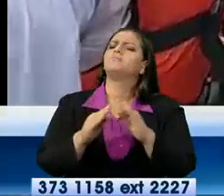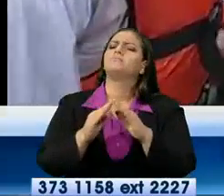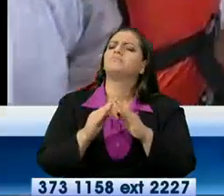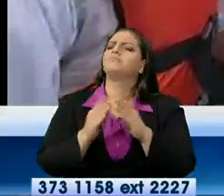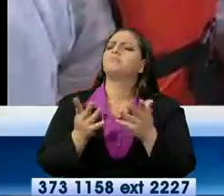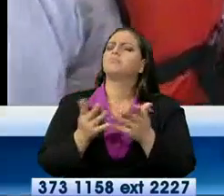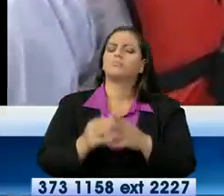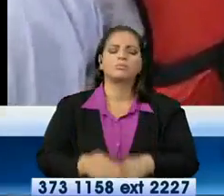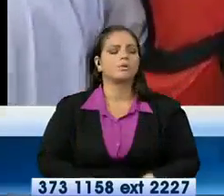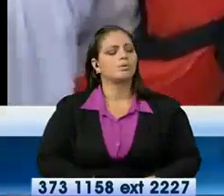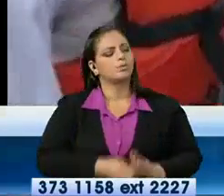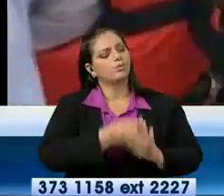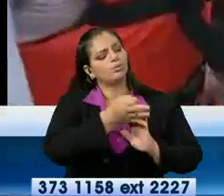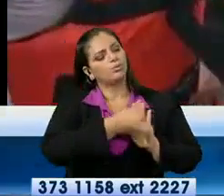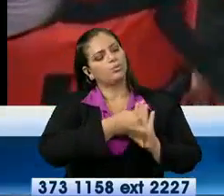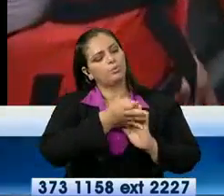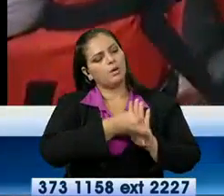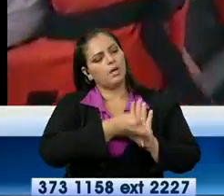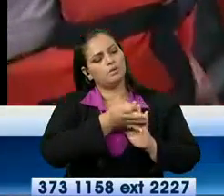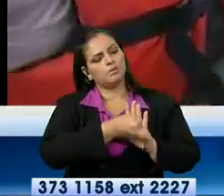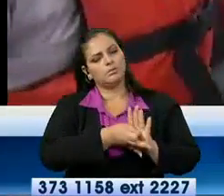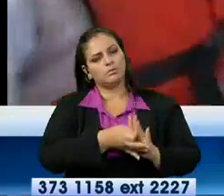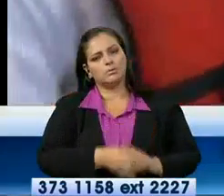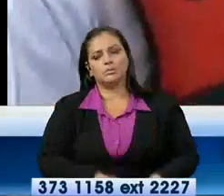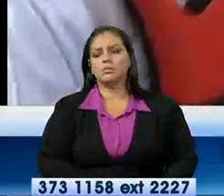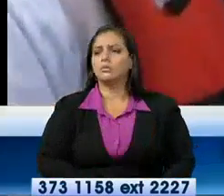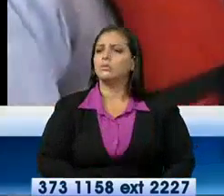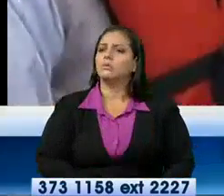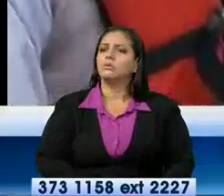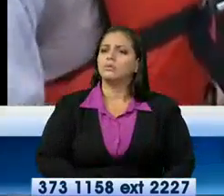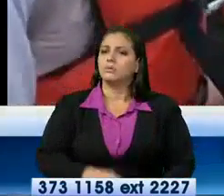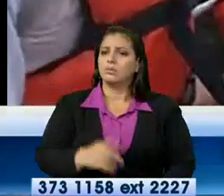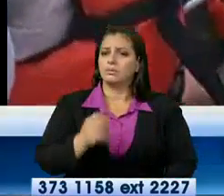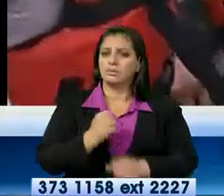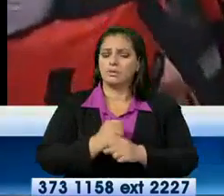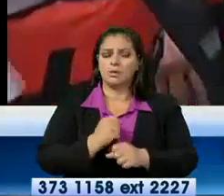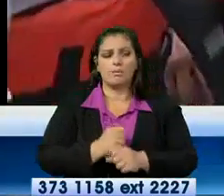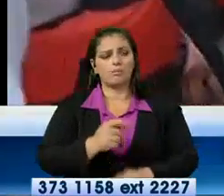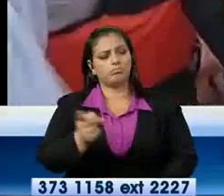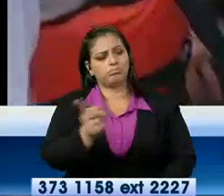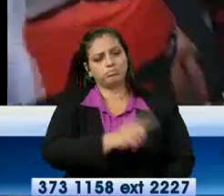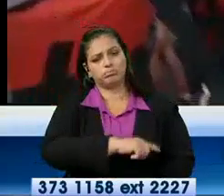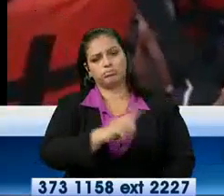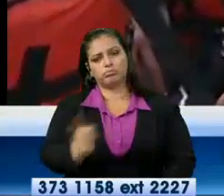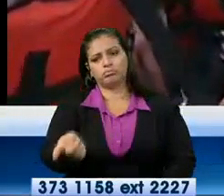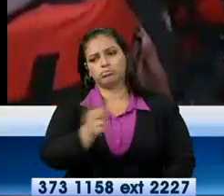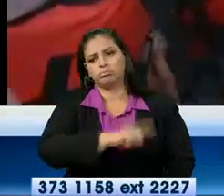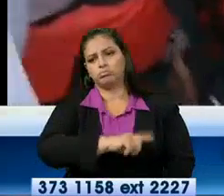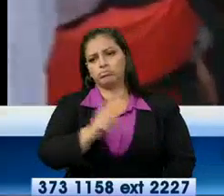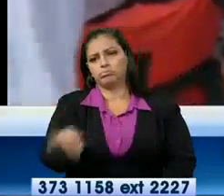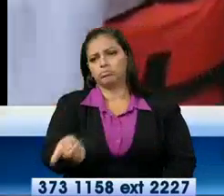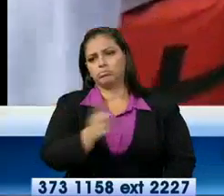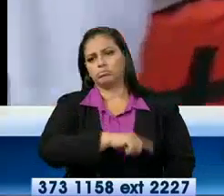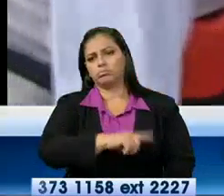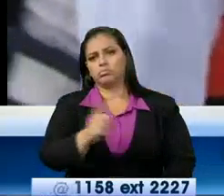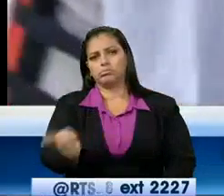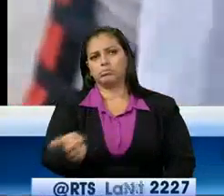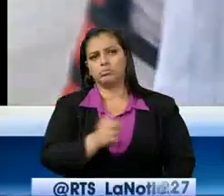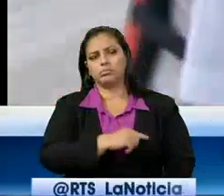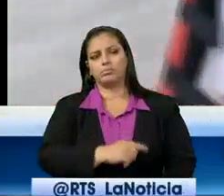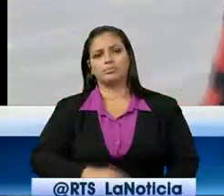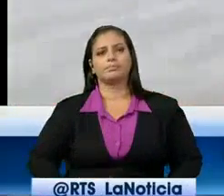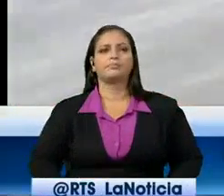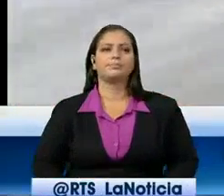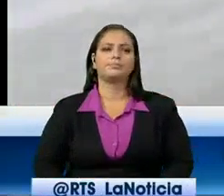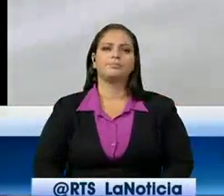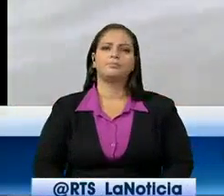tocaba trabajar? Sí, claro. Todos los días él iba de Durán a su trabajo, que es yendo hacia el terminal terrestre, que tiene muelle justamente el río, y